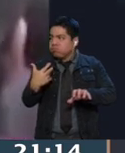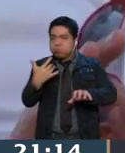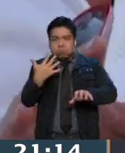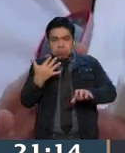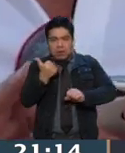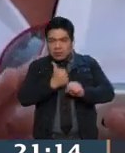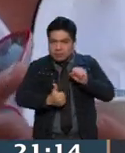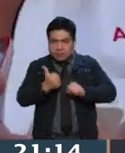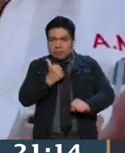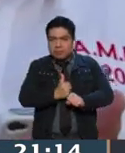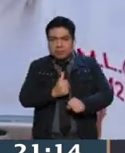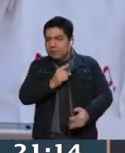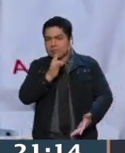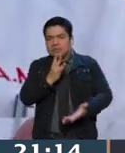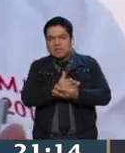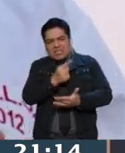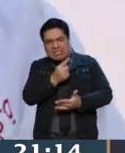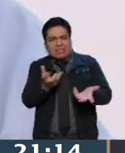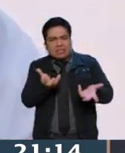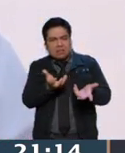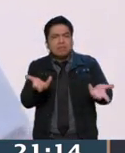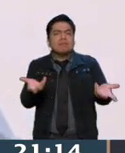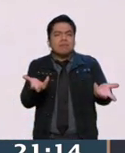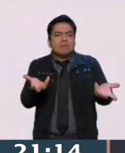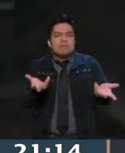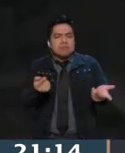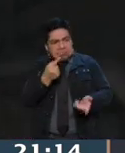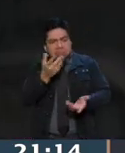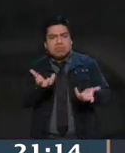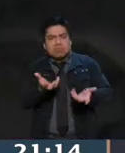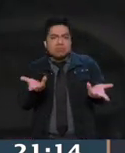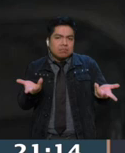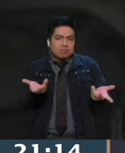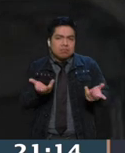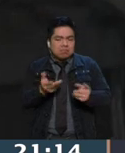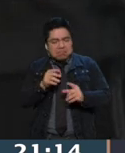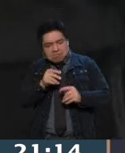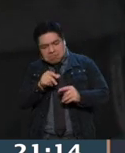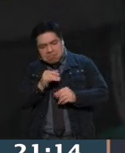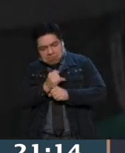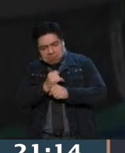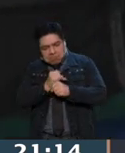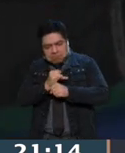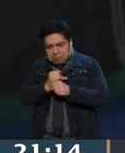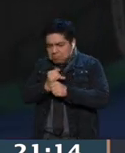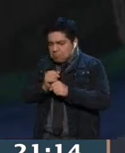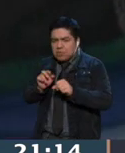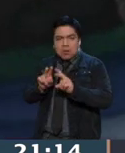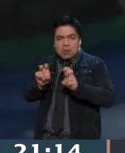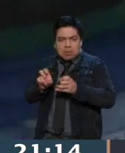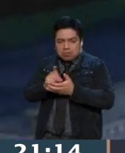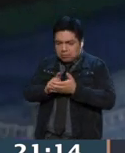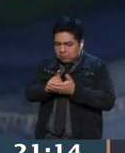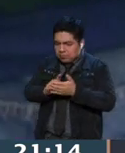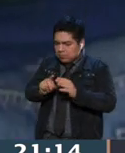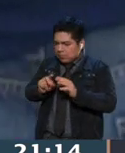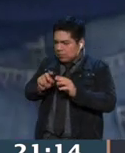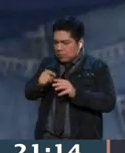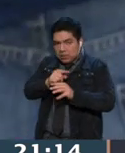50 años y se dedica justamente a intervenir en operaciones antinarcótico en Estados Unidos y